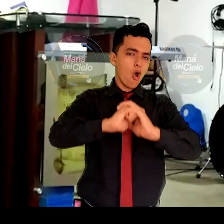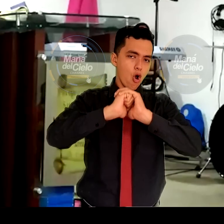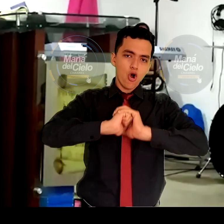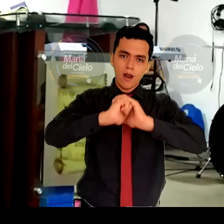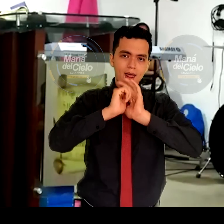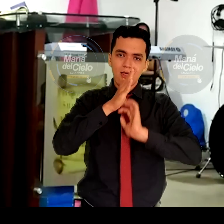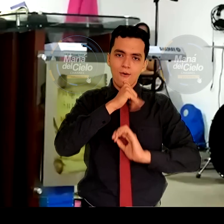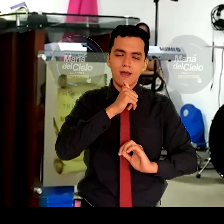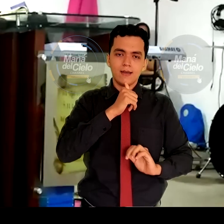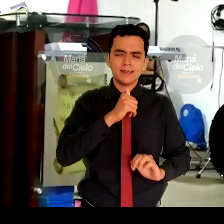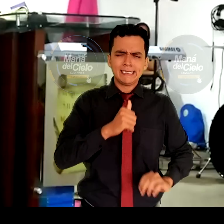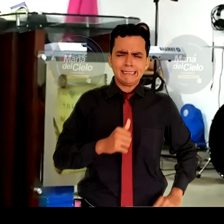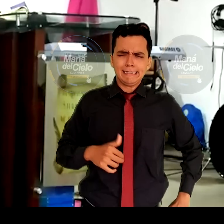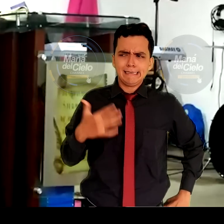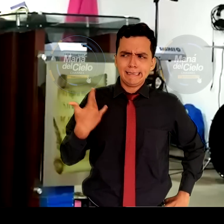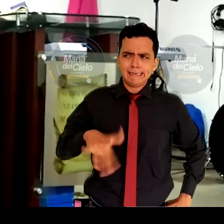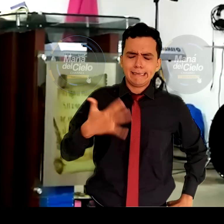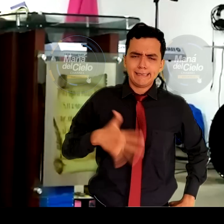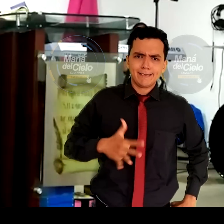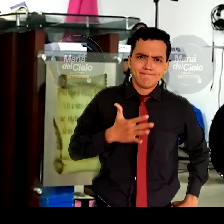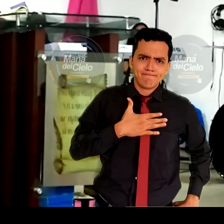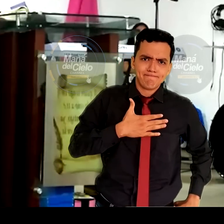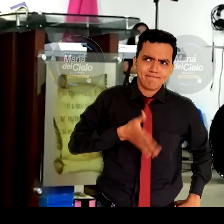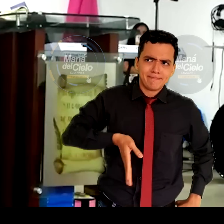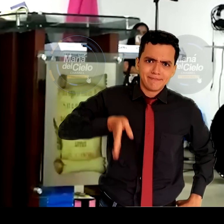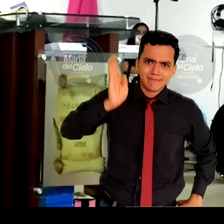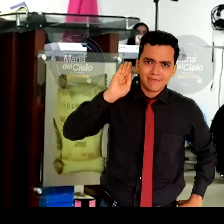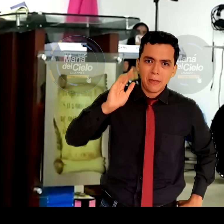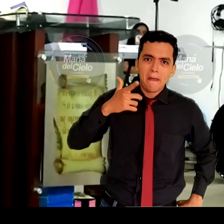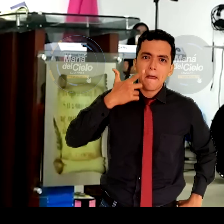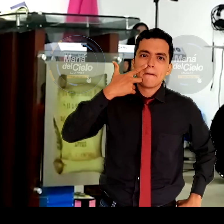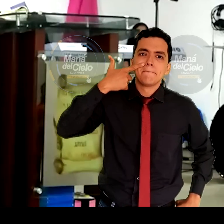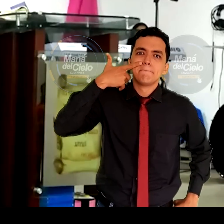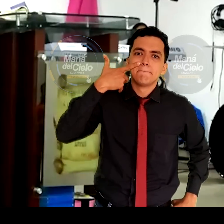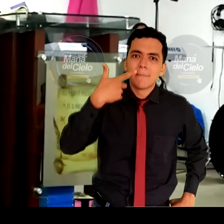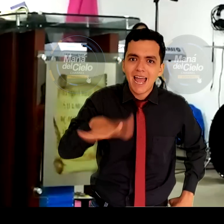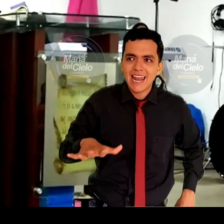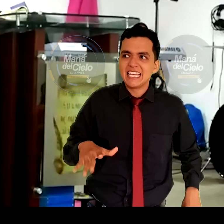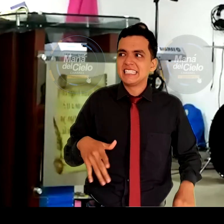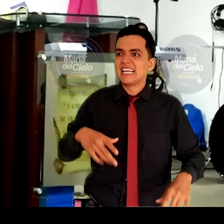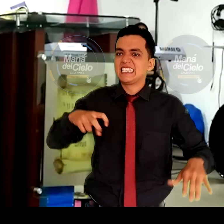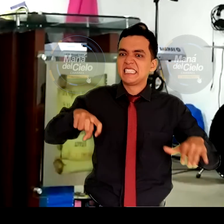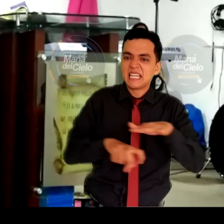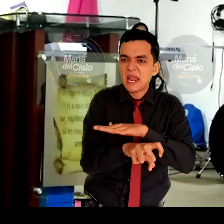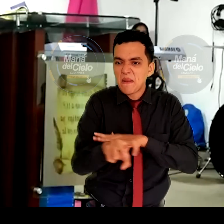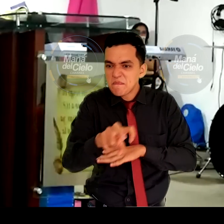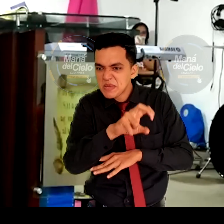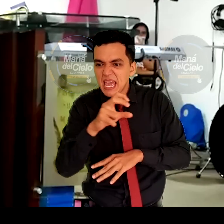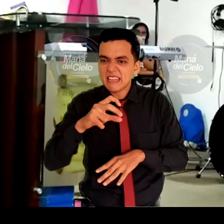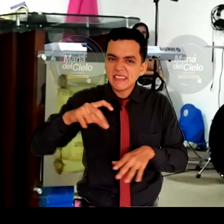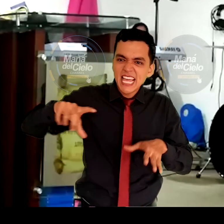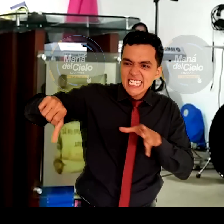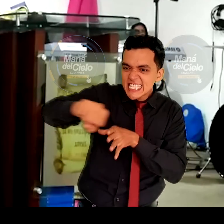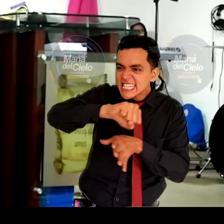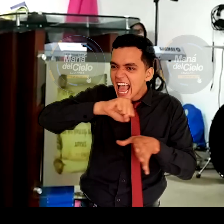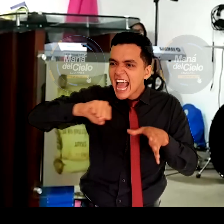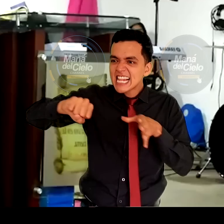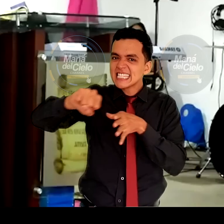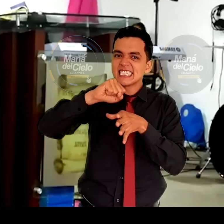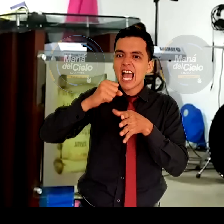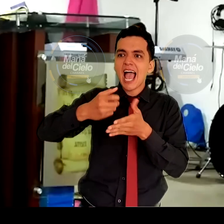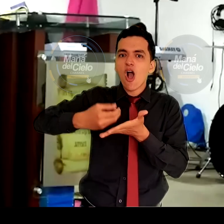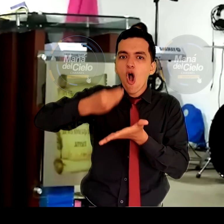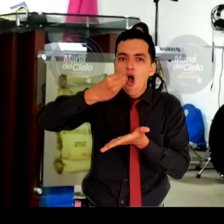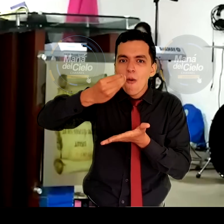Señor, esas mujeres que se levantan que parece que desayunaran con serpiente en salsa de alacrán.